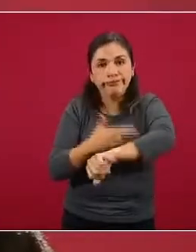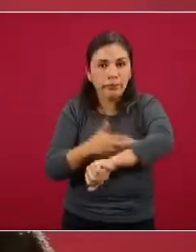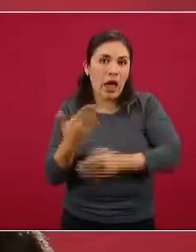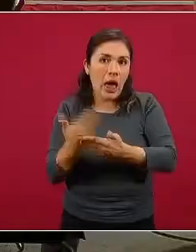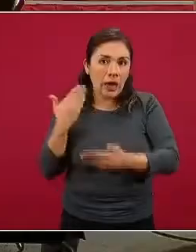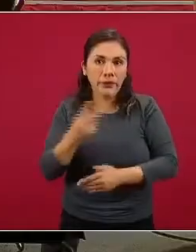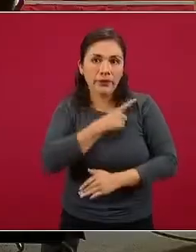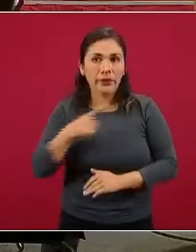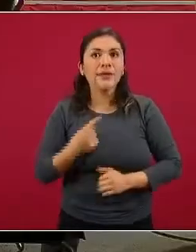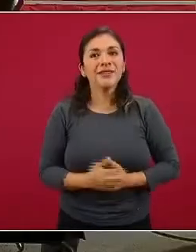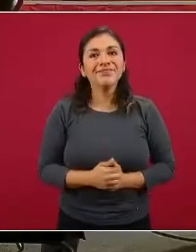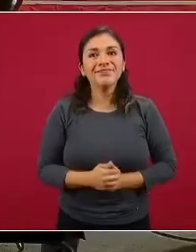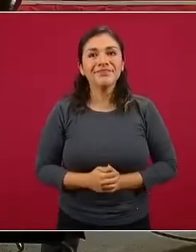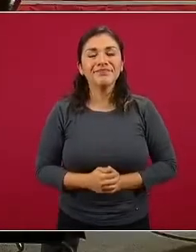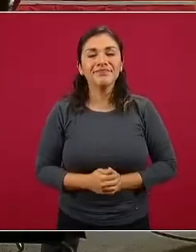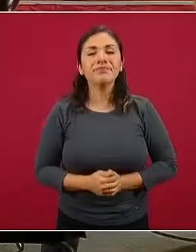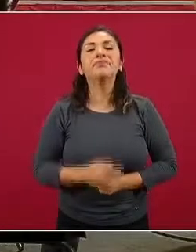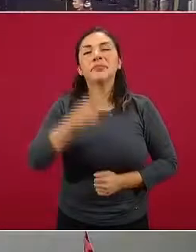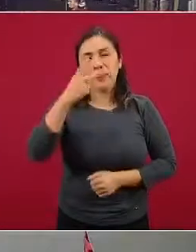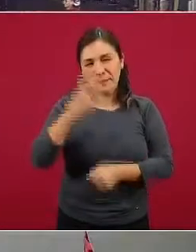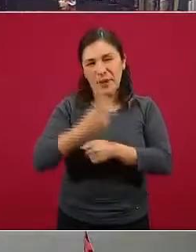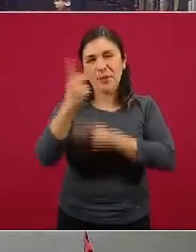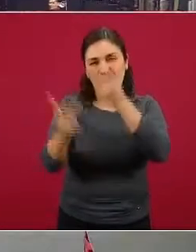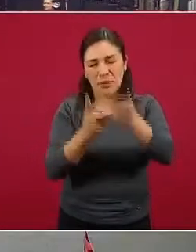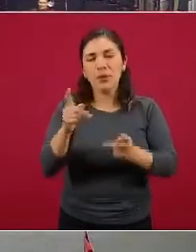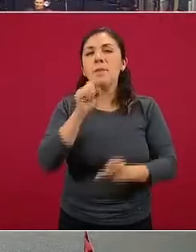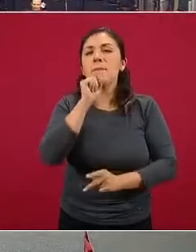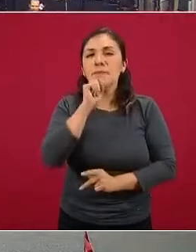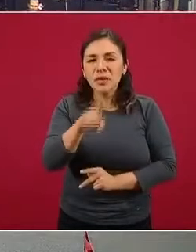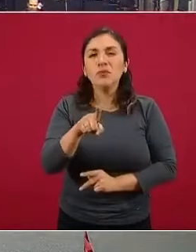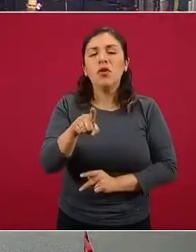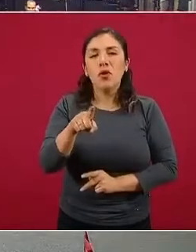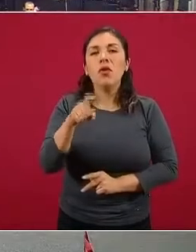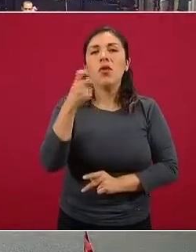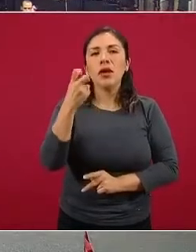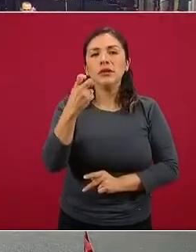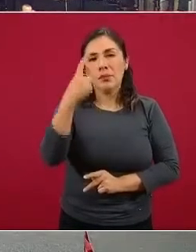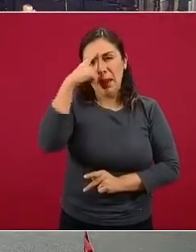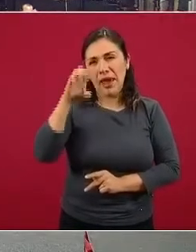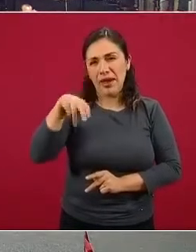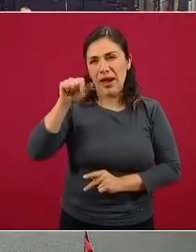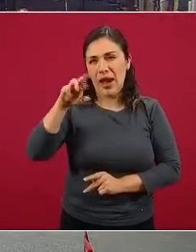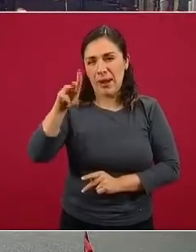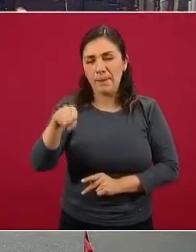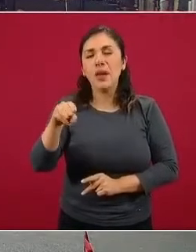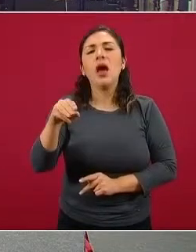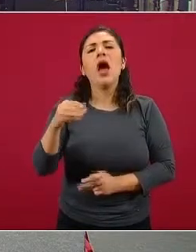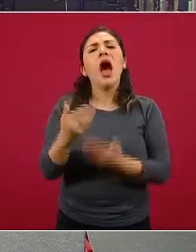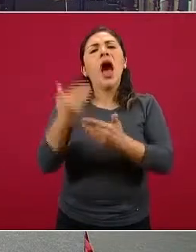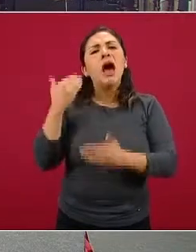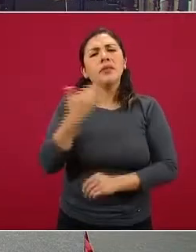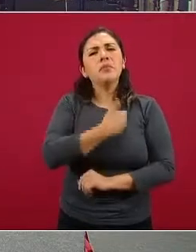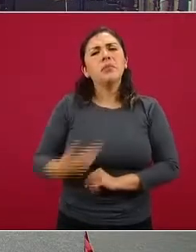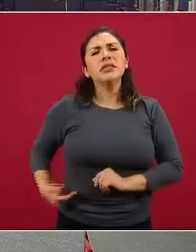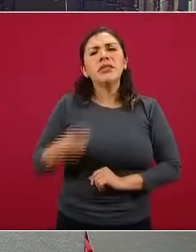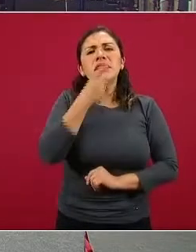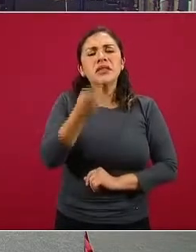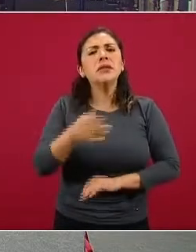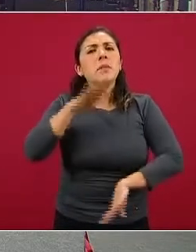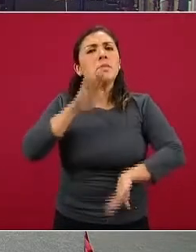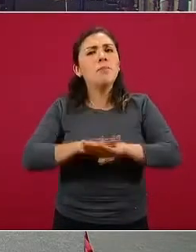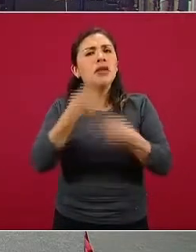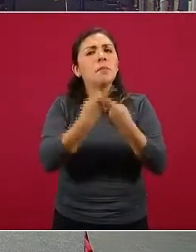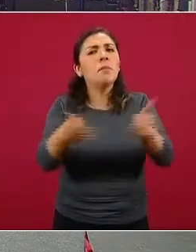específica. Gracias. Mi segunda pregunta también es respecto al ENARM. Había comentado el presidente que iban a ampliar el número